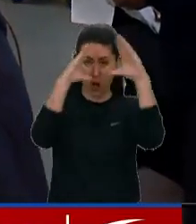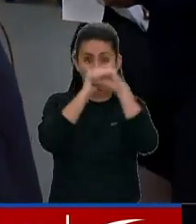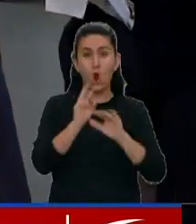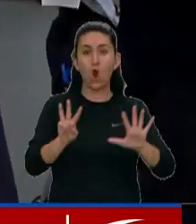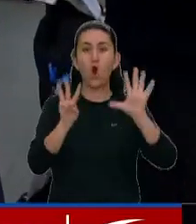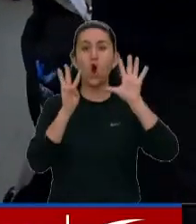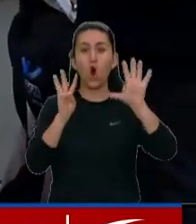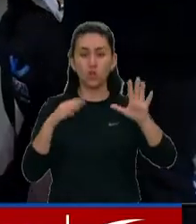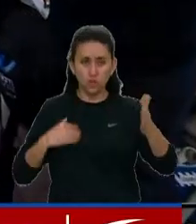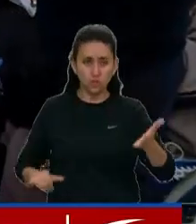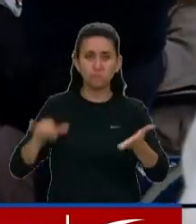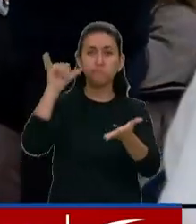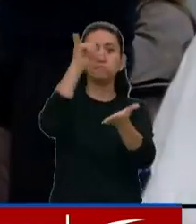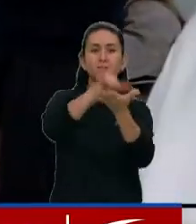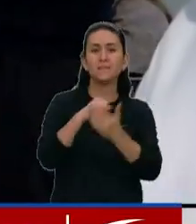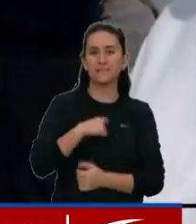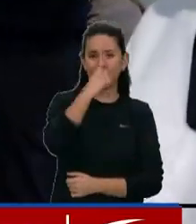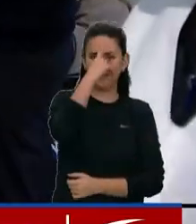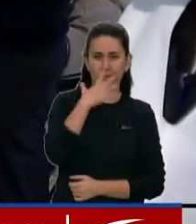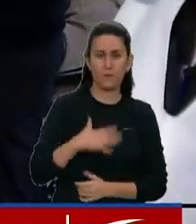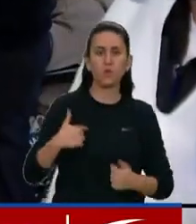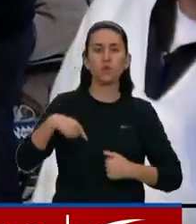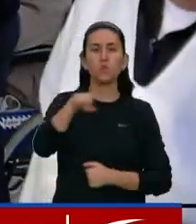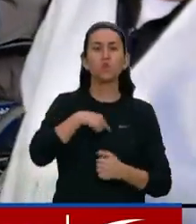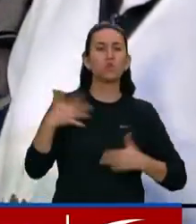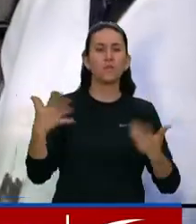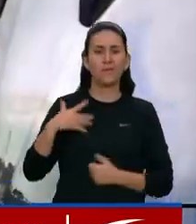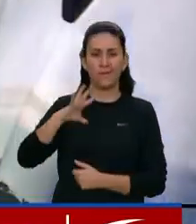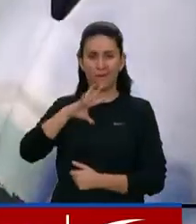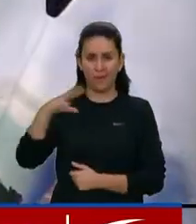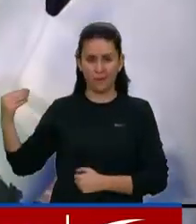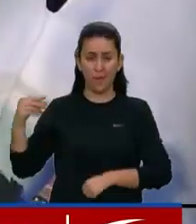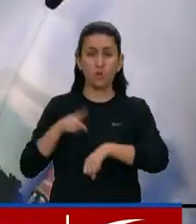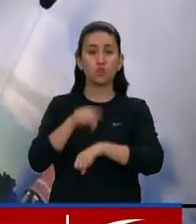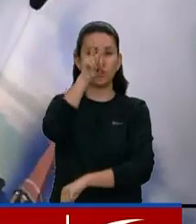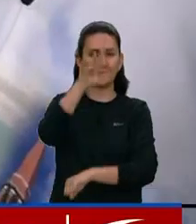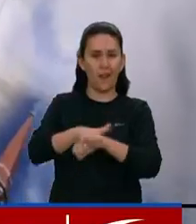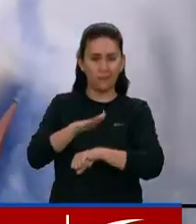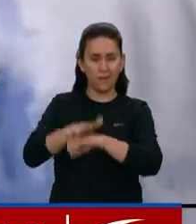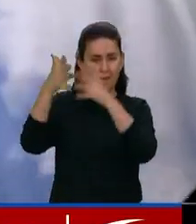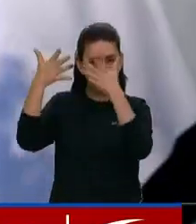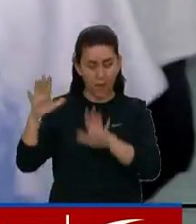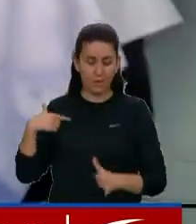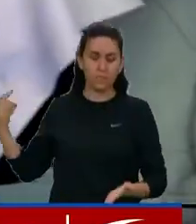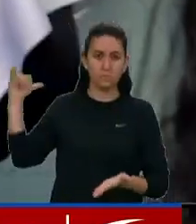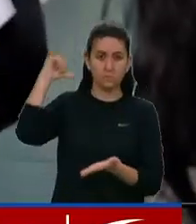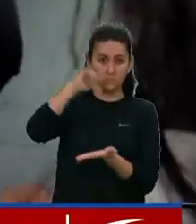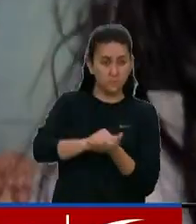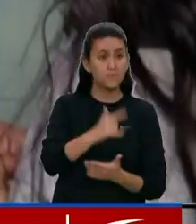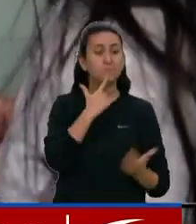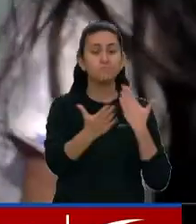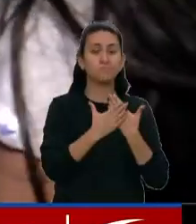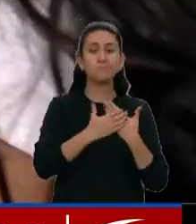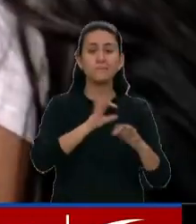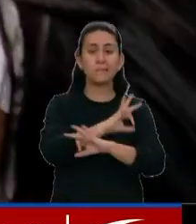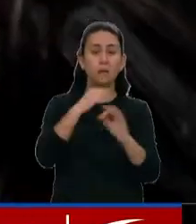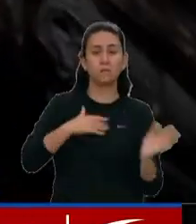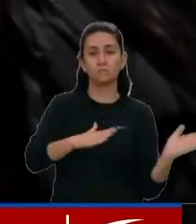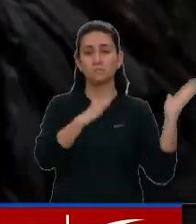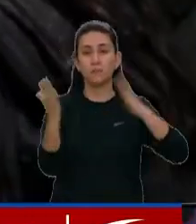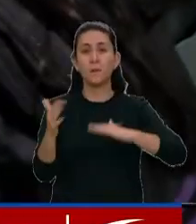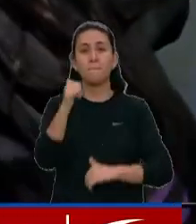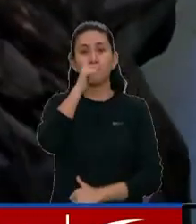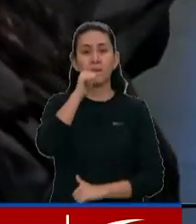noche a Santa Marta. Nosotros venimos desde Quindío, salimos desde las 2 de la tarde y esta es la hora que nos reprograman el vuelo para mañana a las 6 de